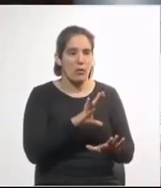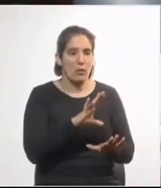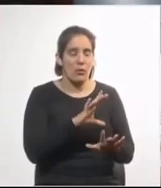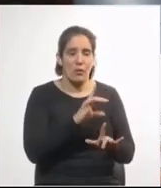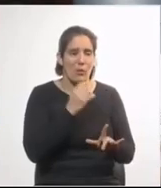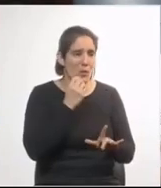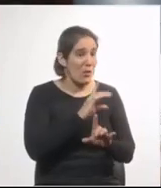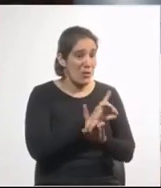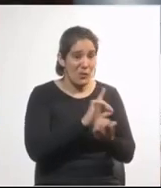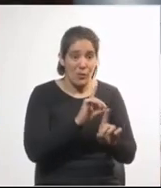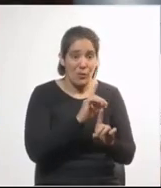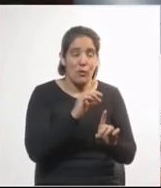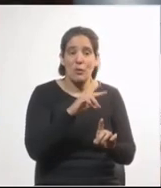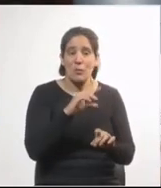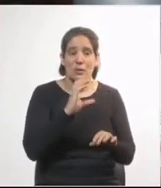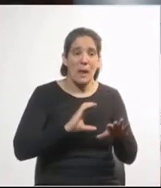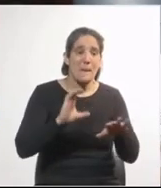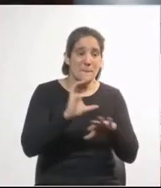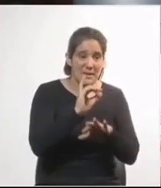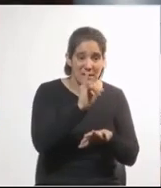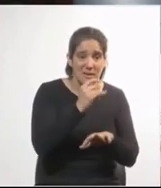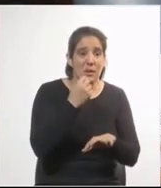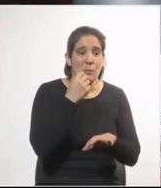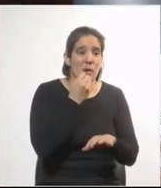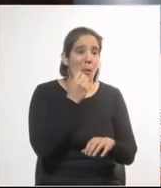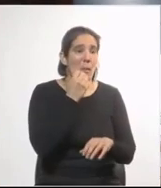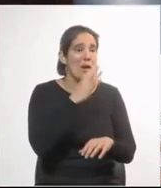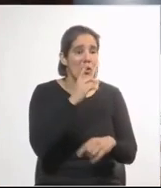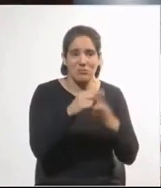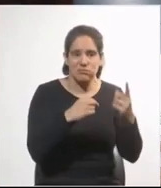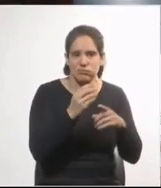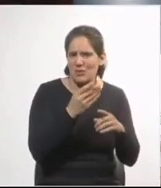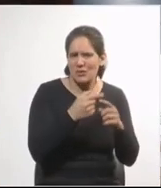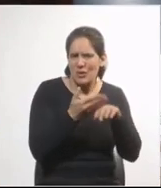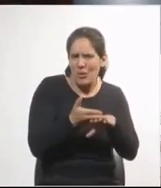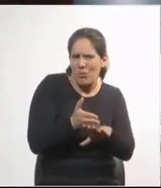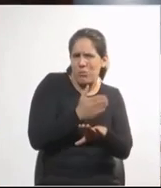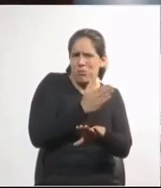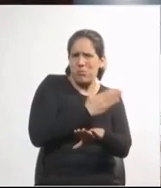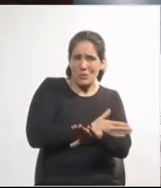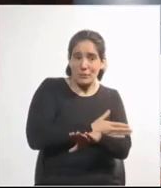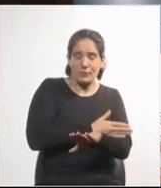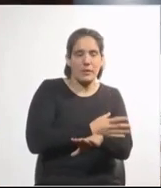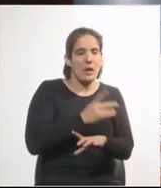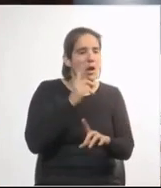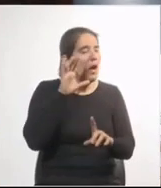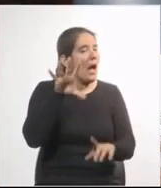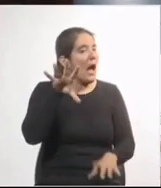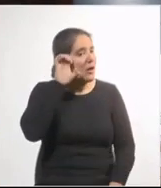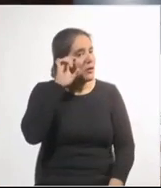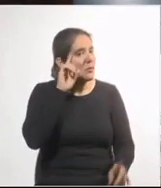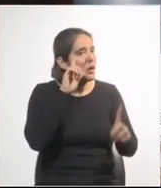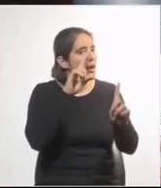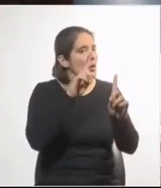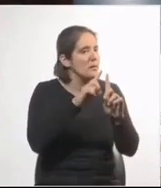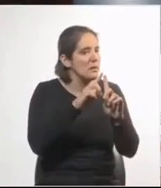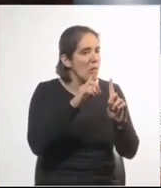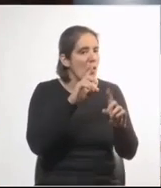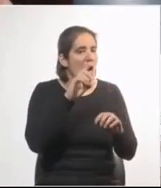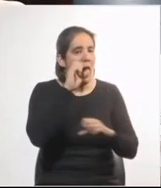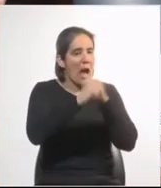retroceso. Recordemos que el primer objetivo para el 2020 era terminar con el problema definido como situación de